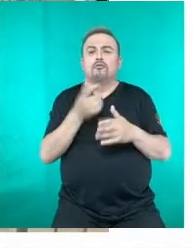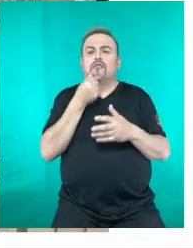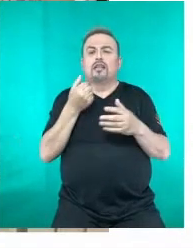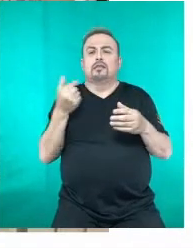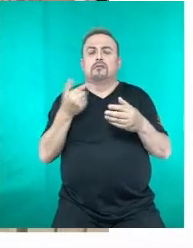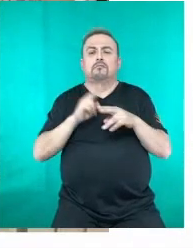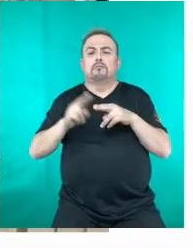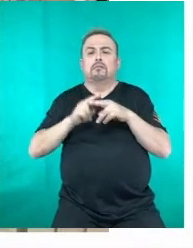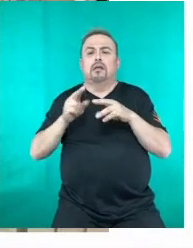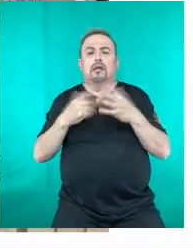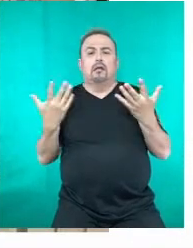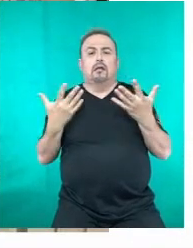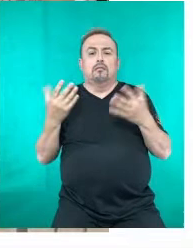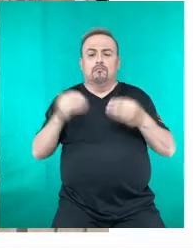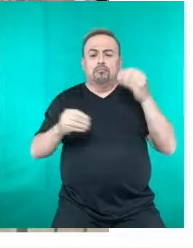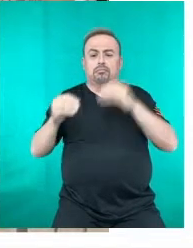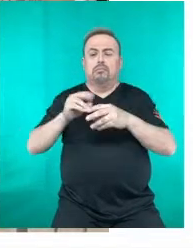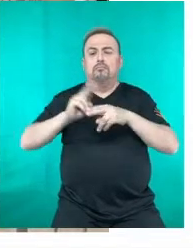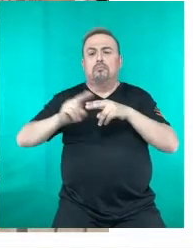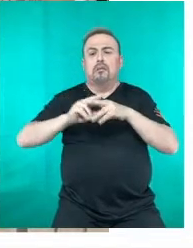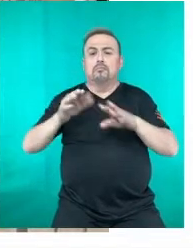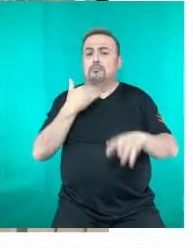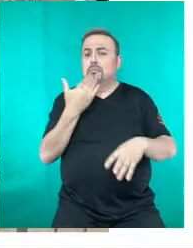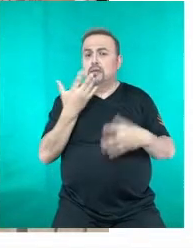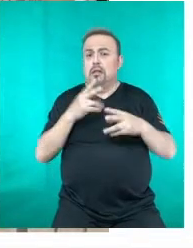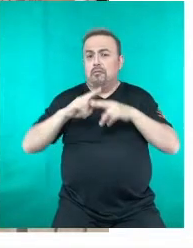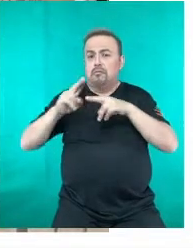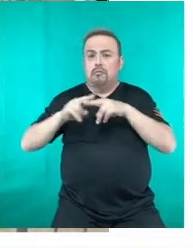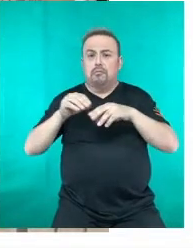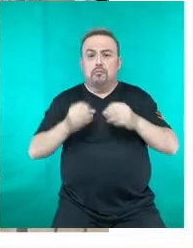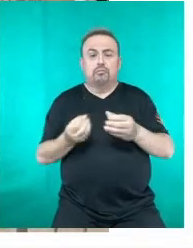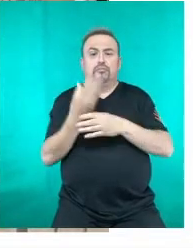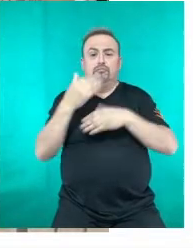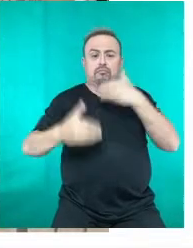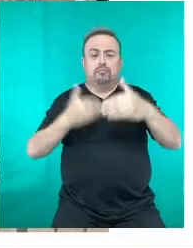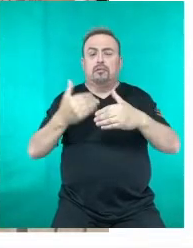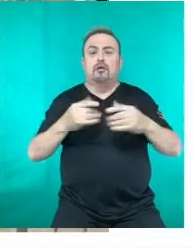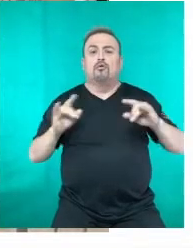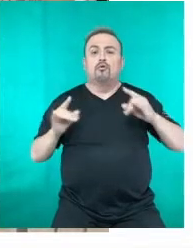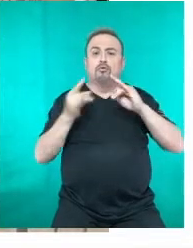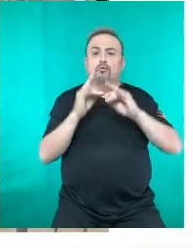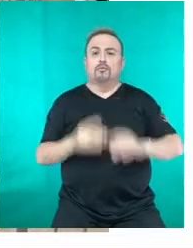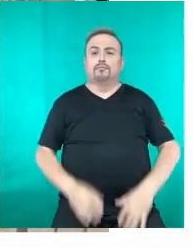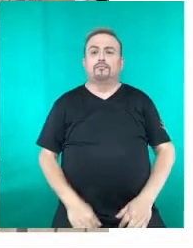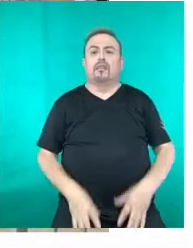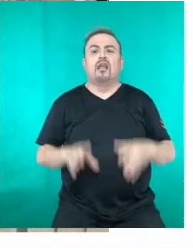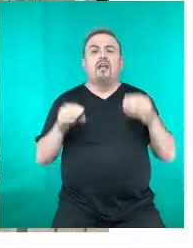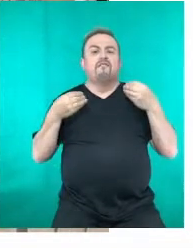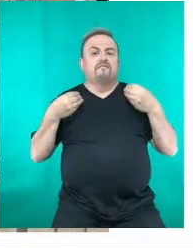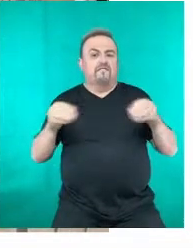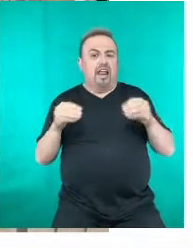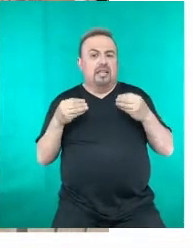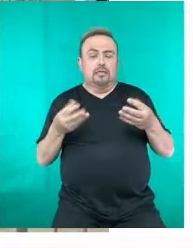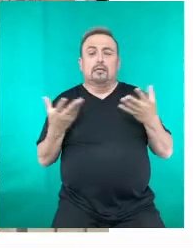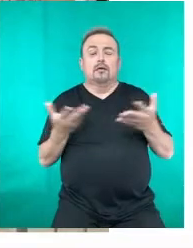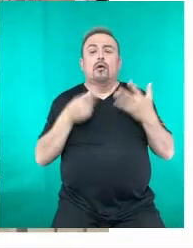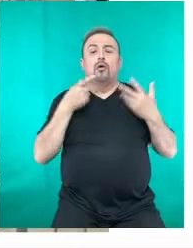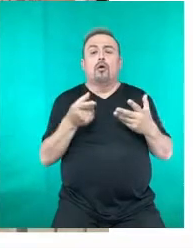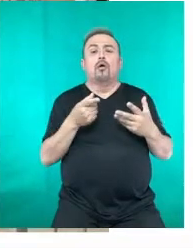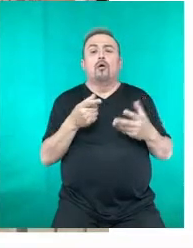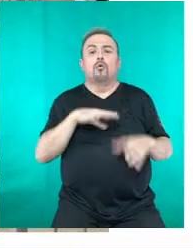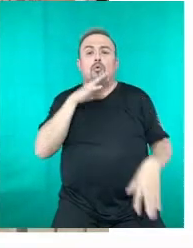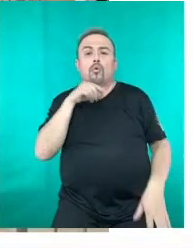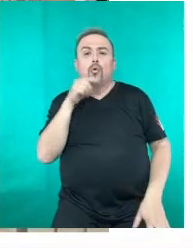debiera ser muy relativamente simple de instalar, de diseñar. Muy flexible por lo mismo en lo que es consumo, en lo que es